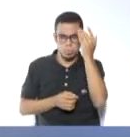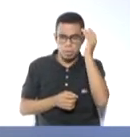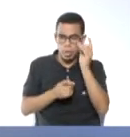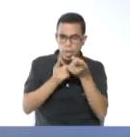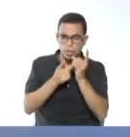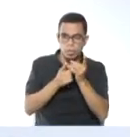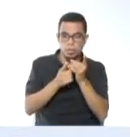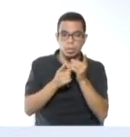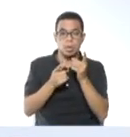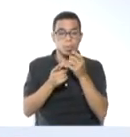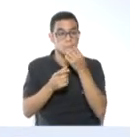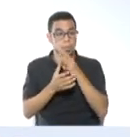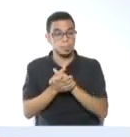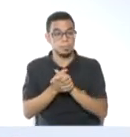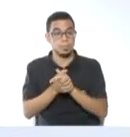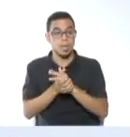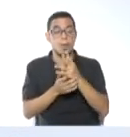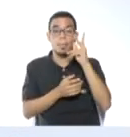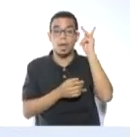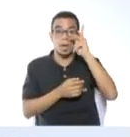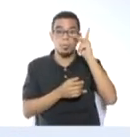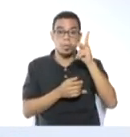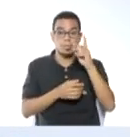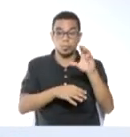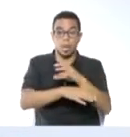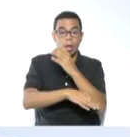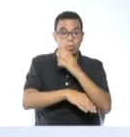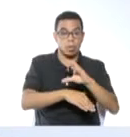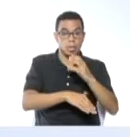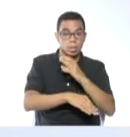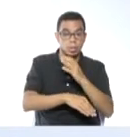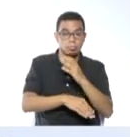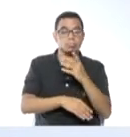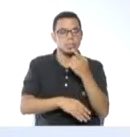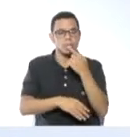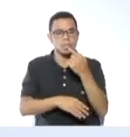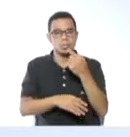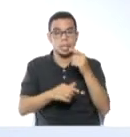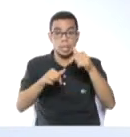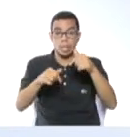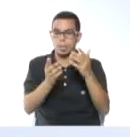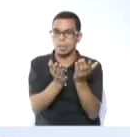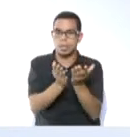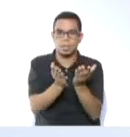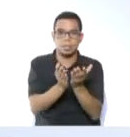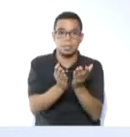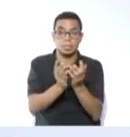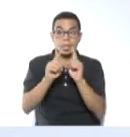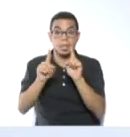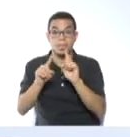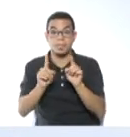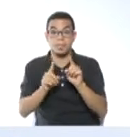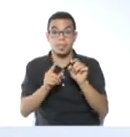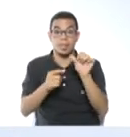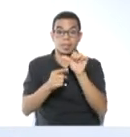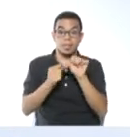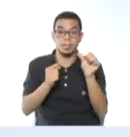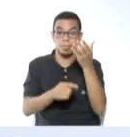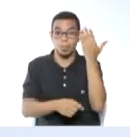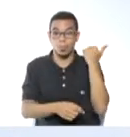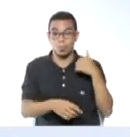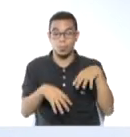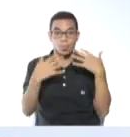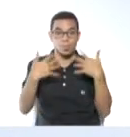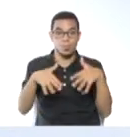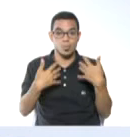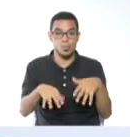que la profe se retire haciendo un canto en su idioma ancestral, les queríamos decir de que esta clase ha sido totalmente diferente, como van a ser todas